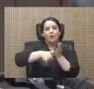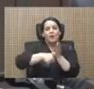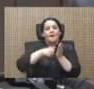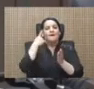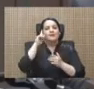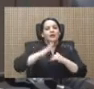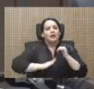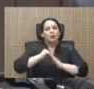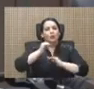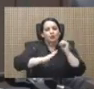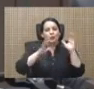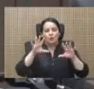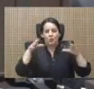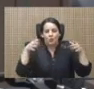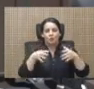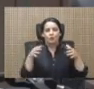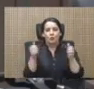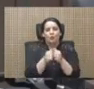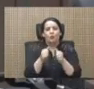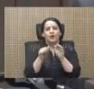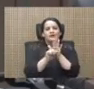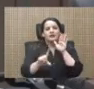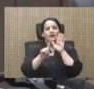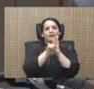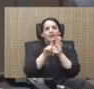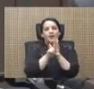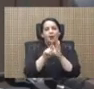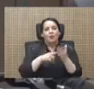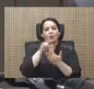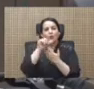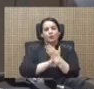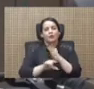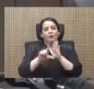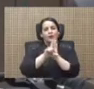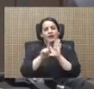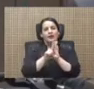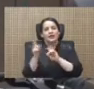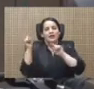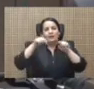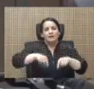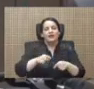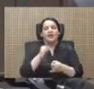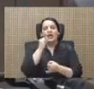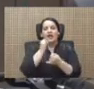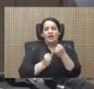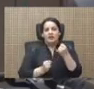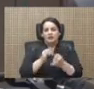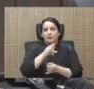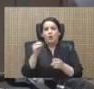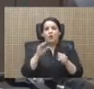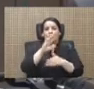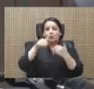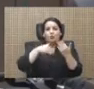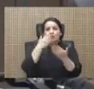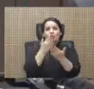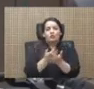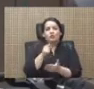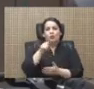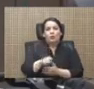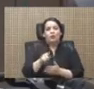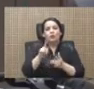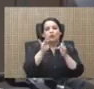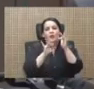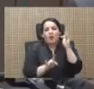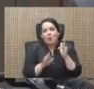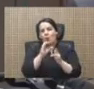en conjunto con esta Asamblea Legislativa un proyecto de ley que venga a cerrar todos aquellos vacíos o lagunas